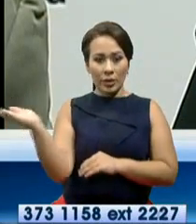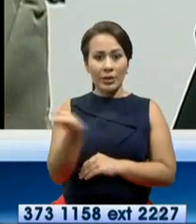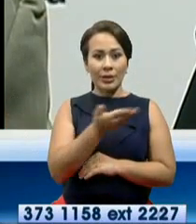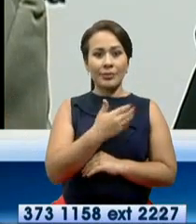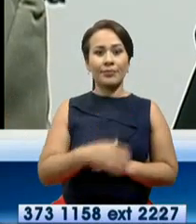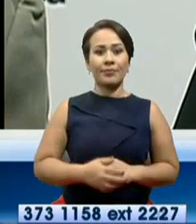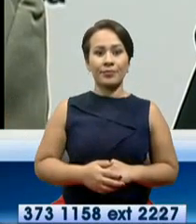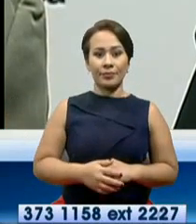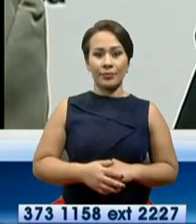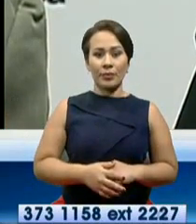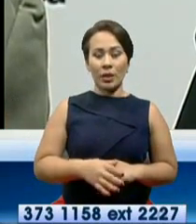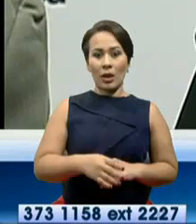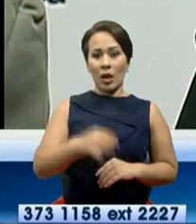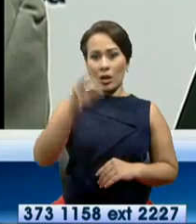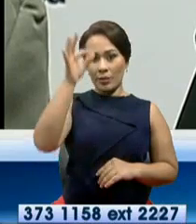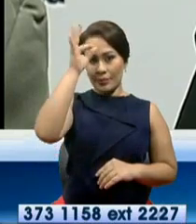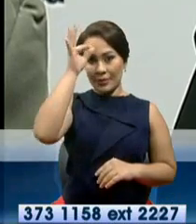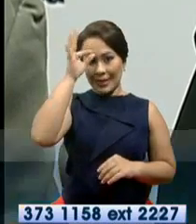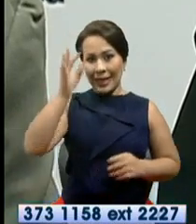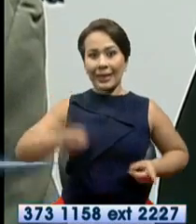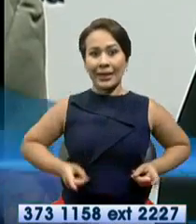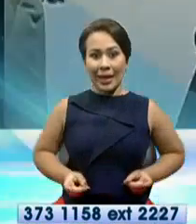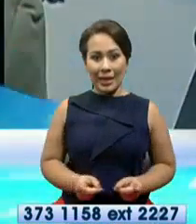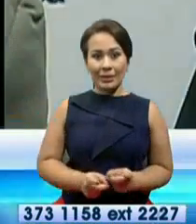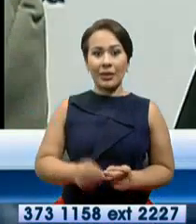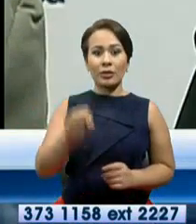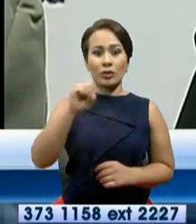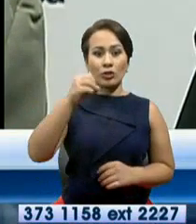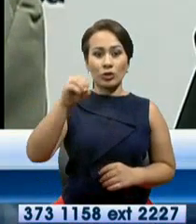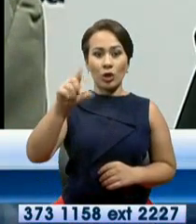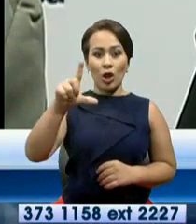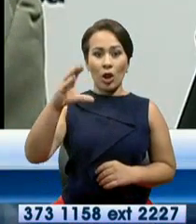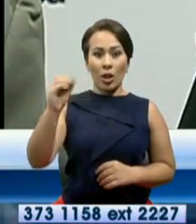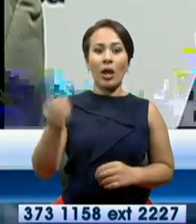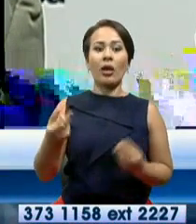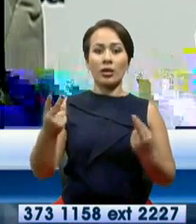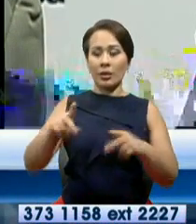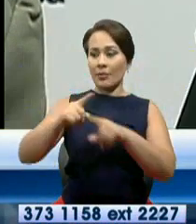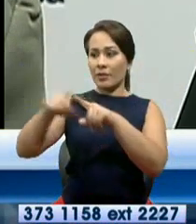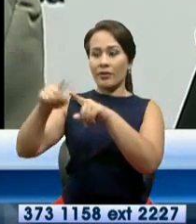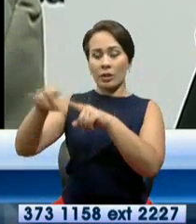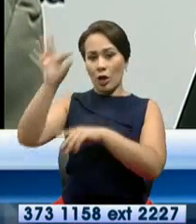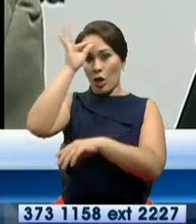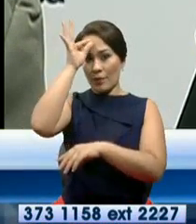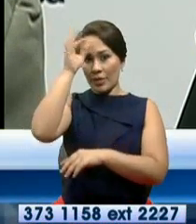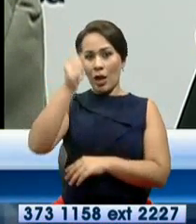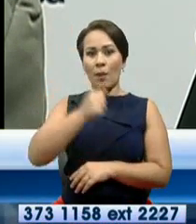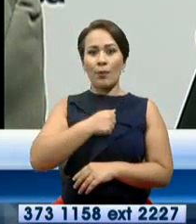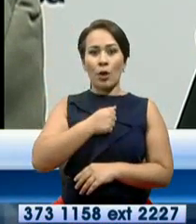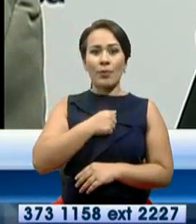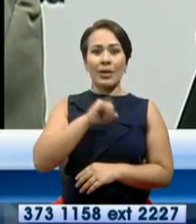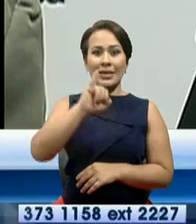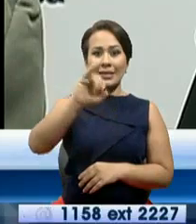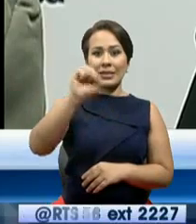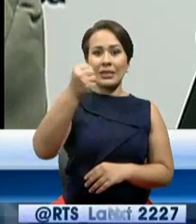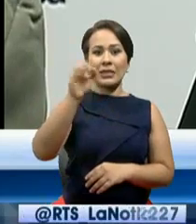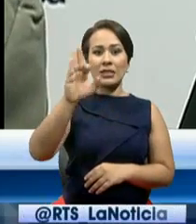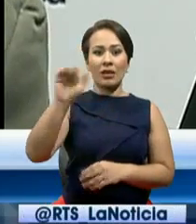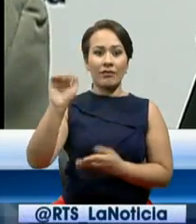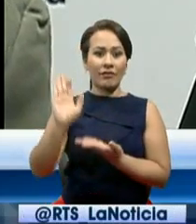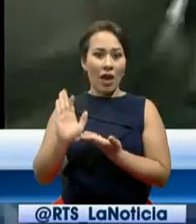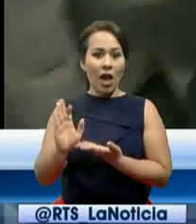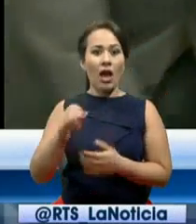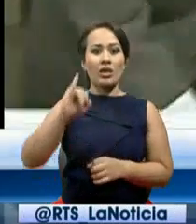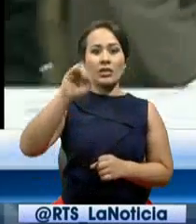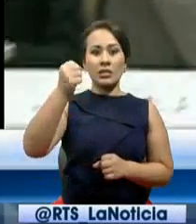las unidades de atención de Solca como en la Red Pública Integral de Salud, ISFA, ISPOL, IES y